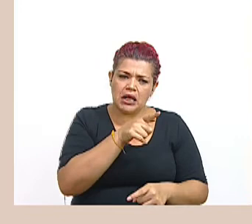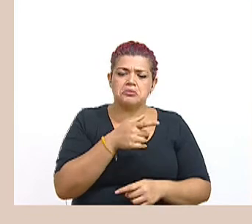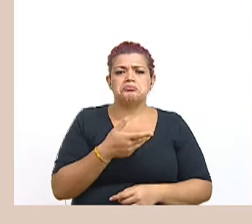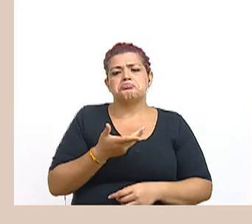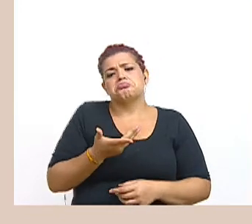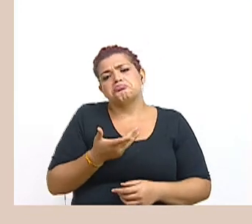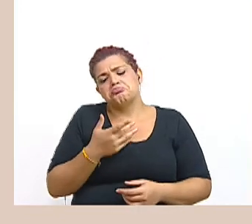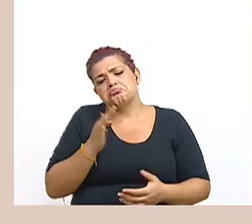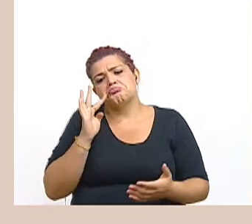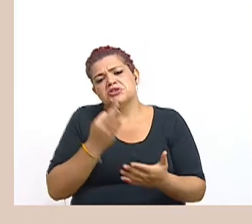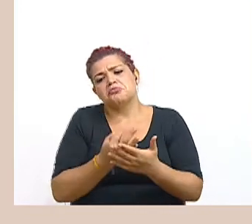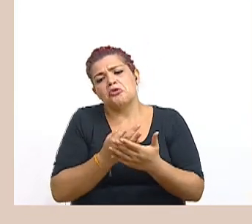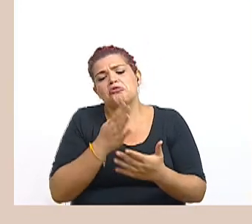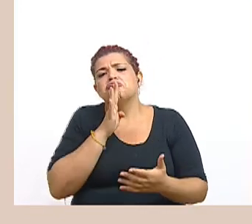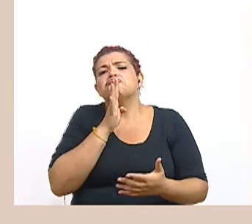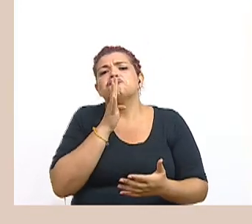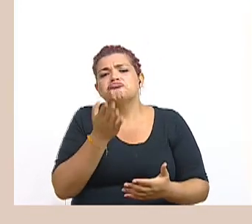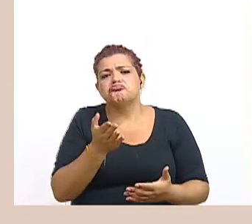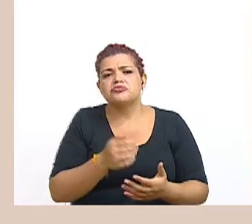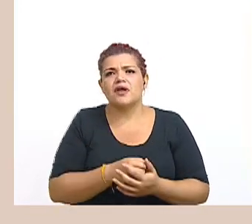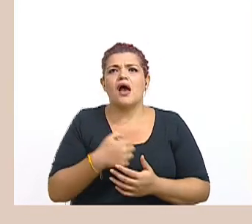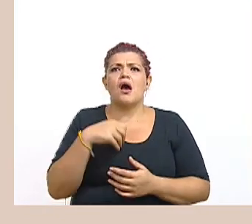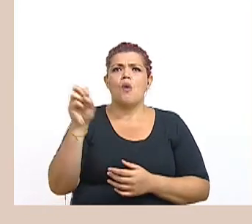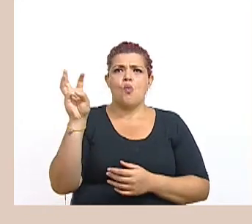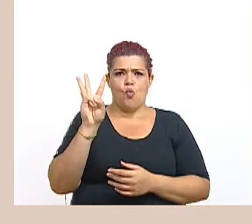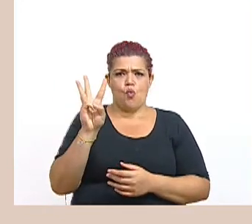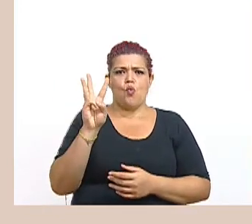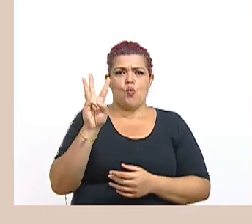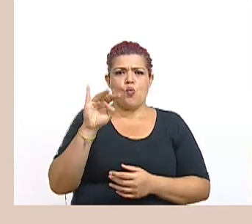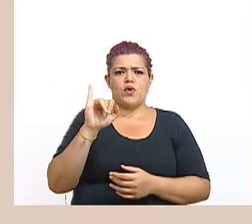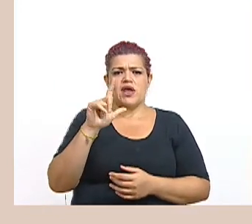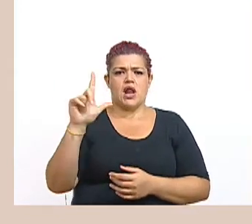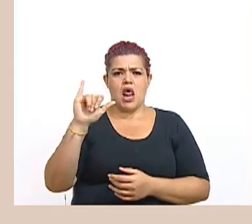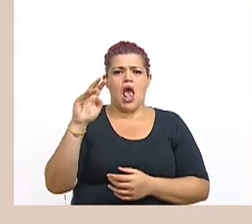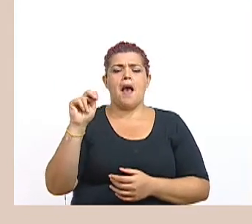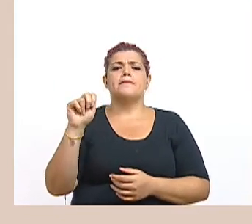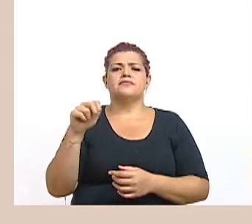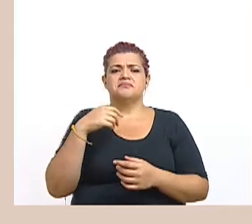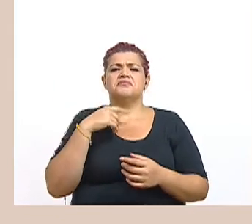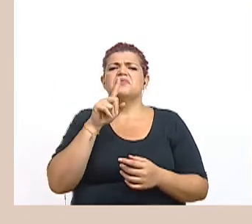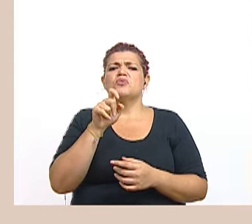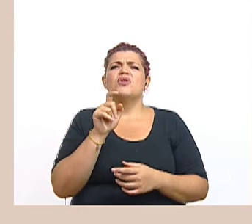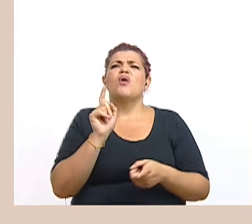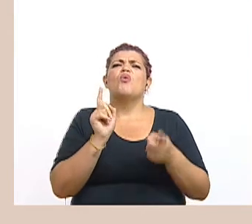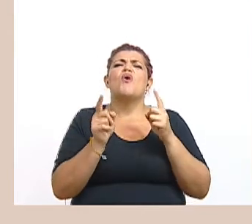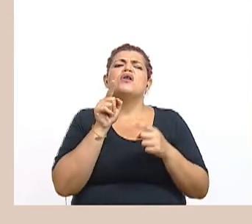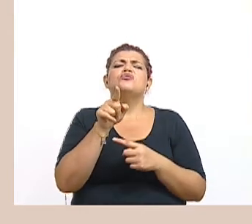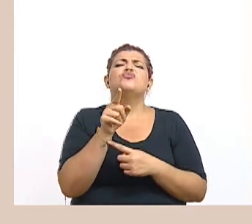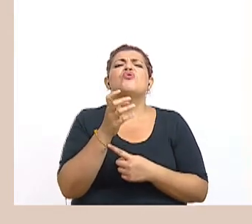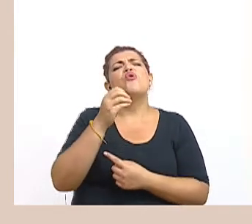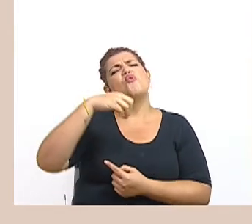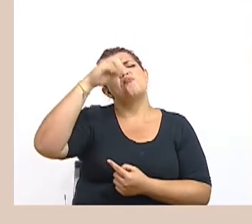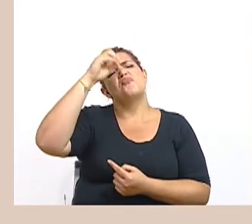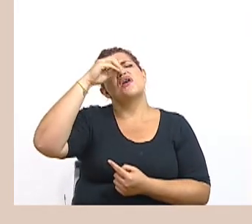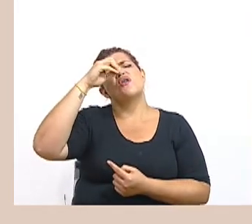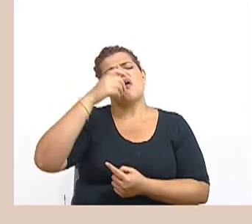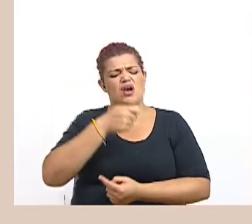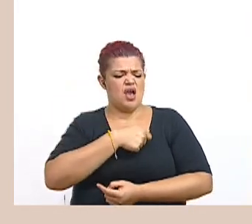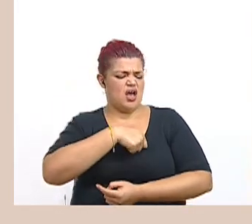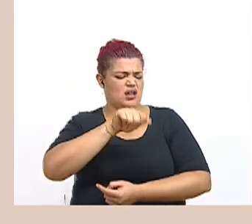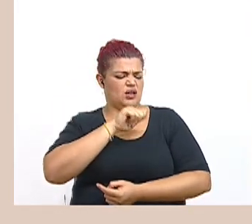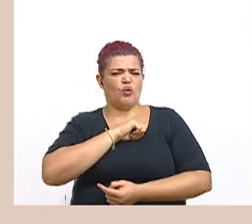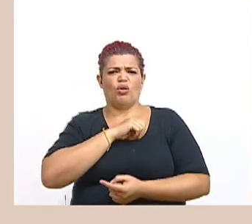sobre este tema. A William le preguntamos, ¿cuál es su opinión sobre la actitud